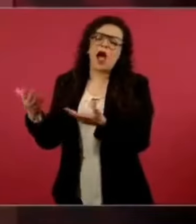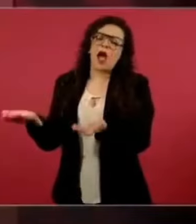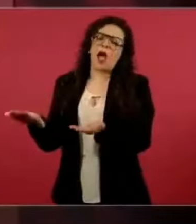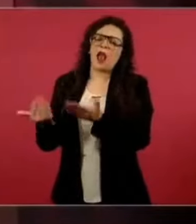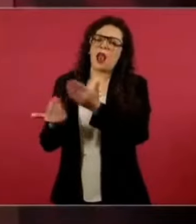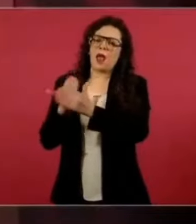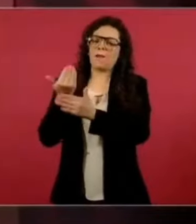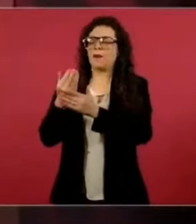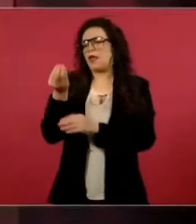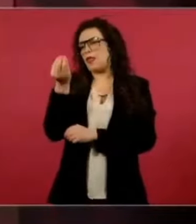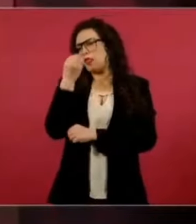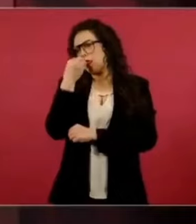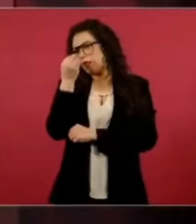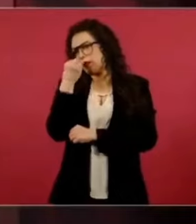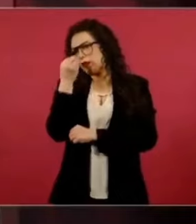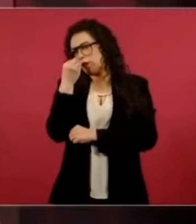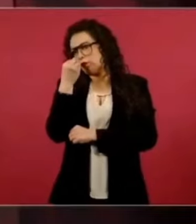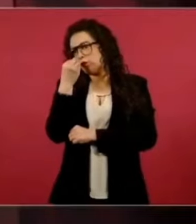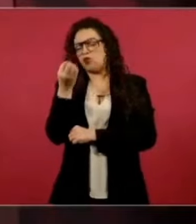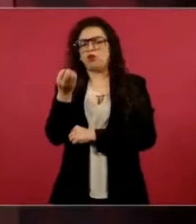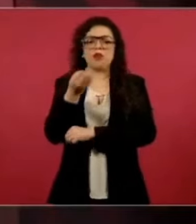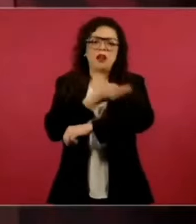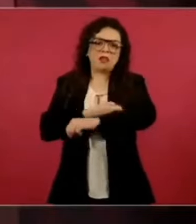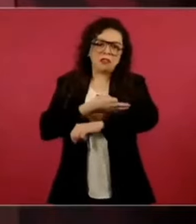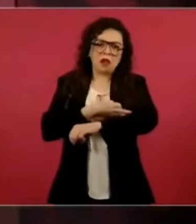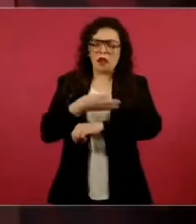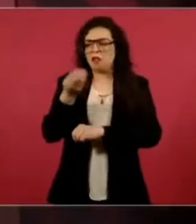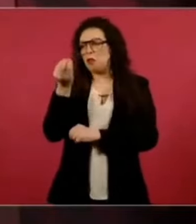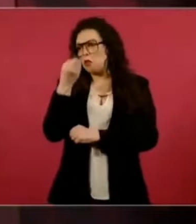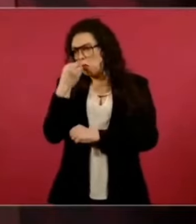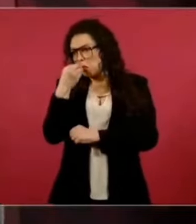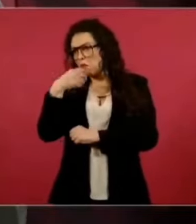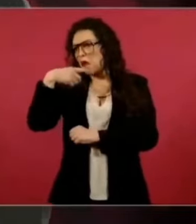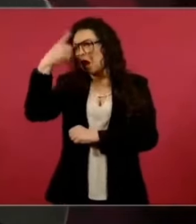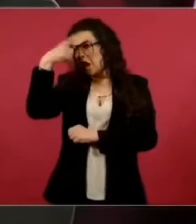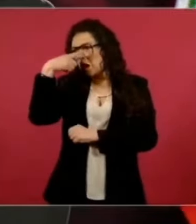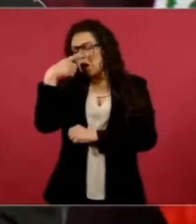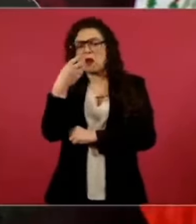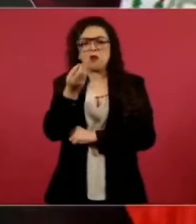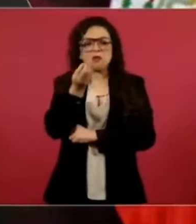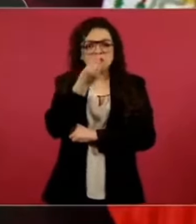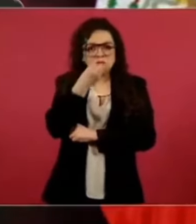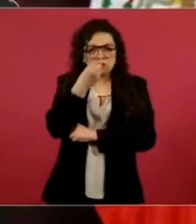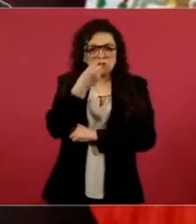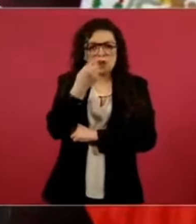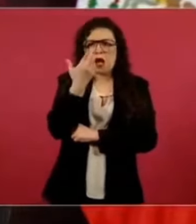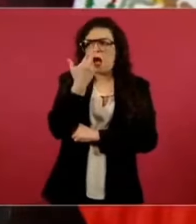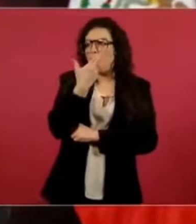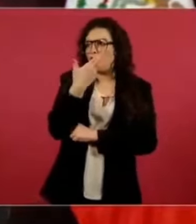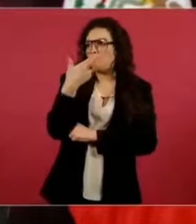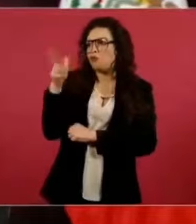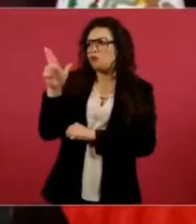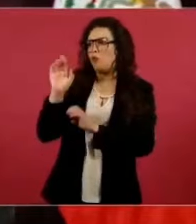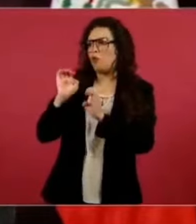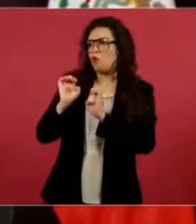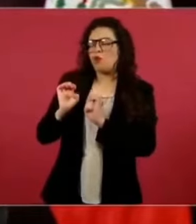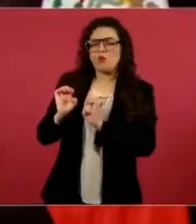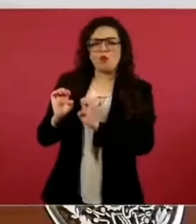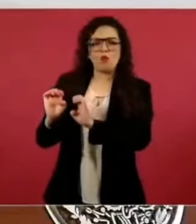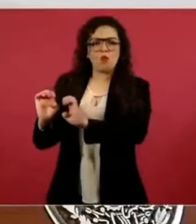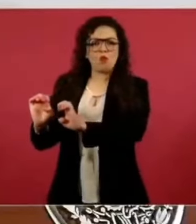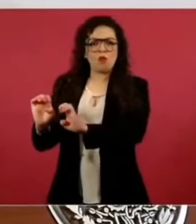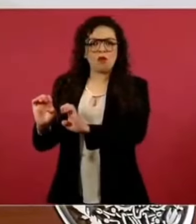comida cenas hablando de cenas acuérdense lo que pasó hace